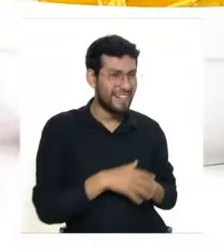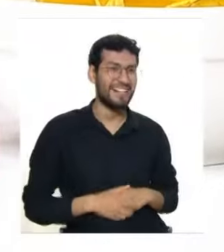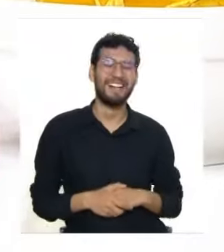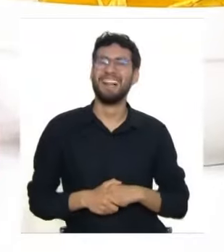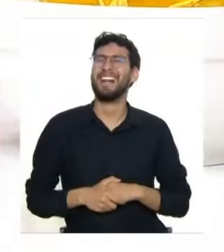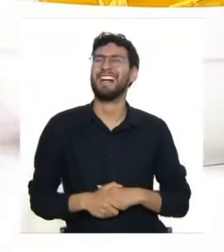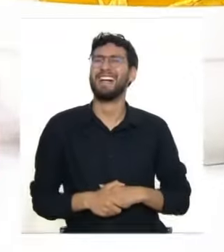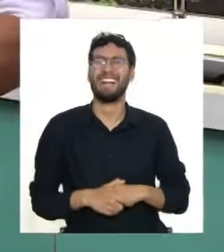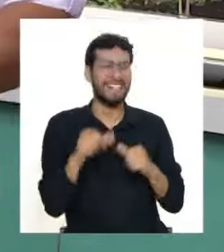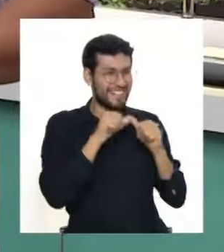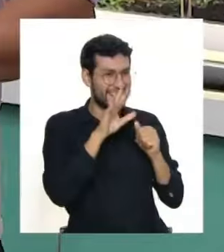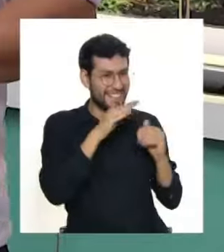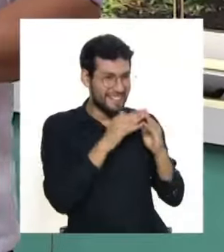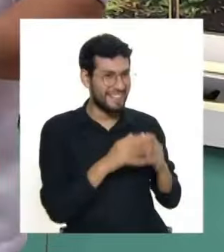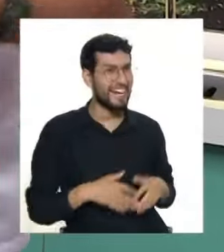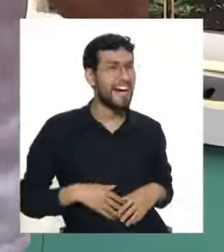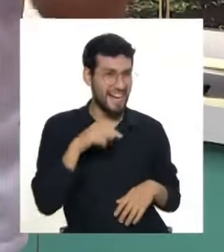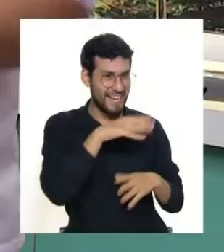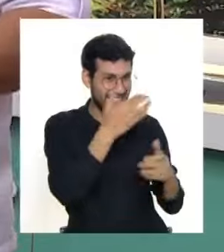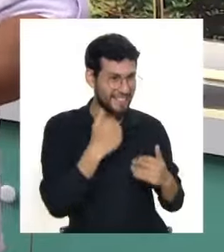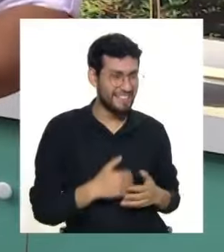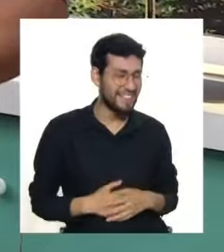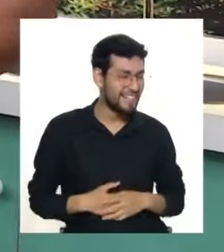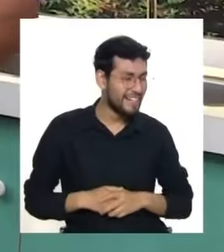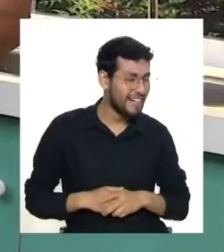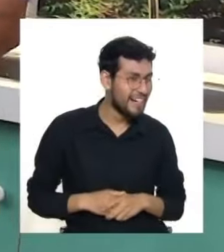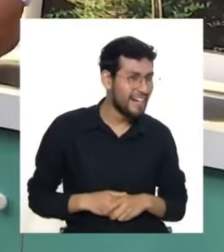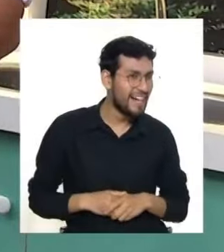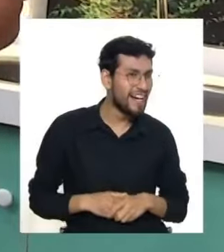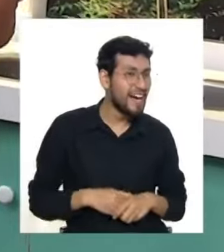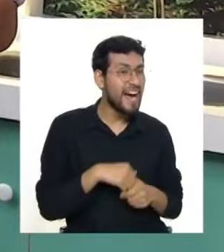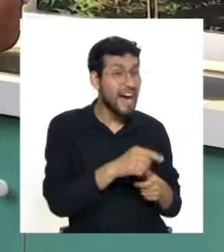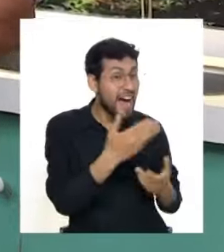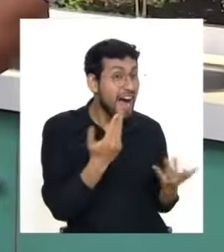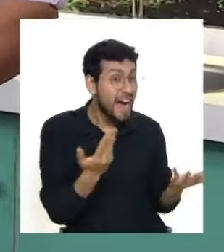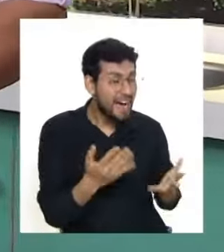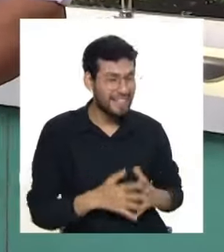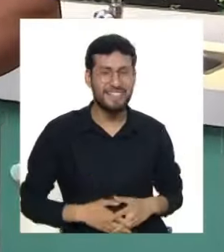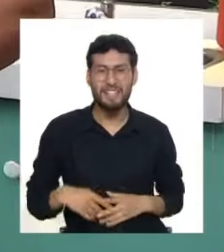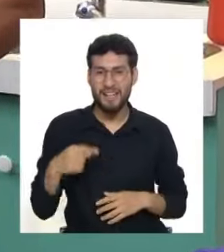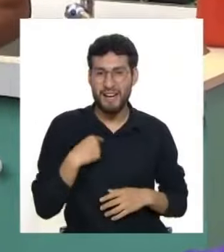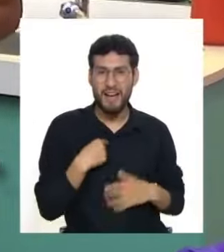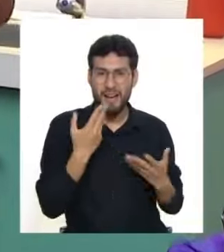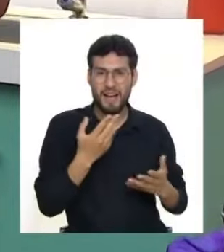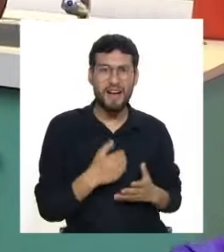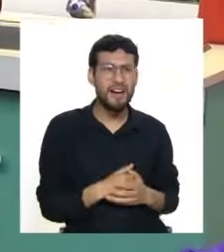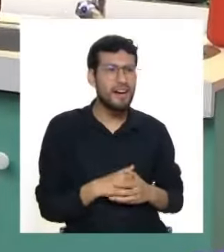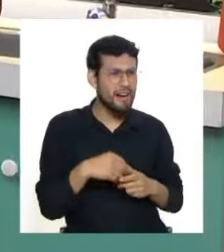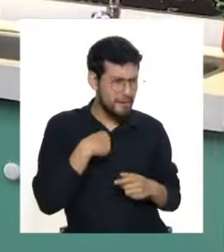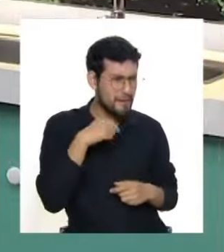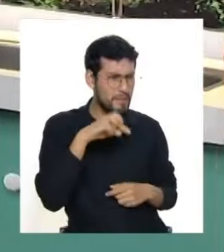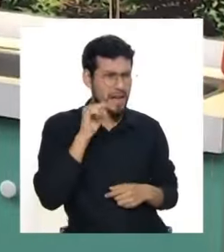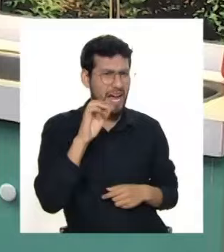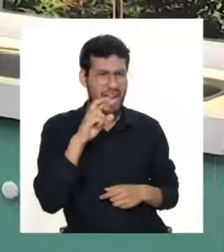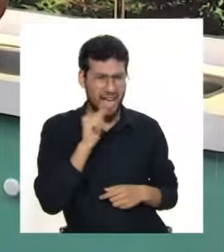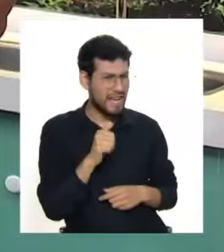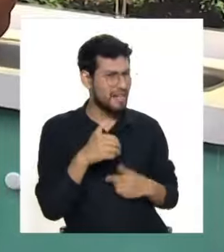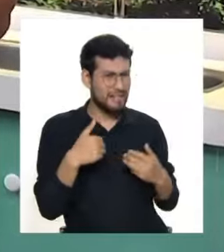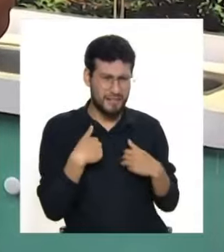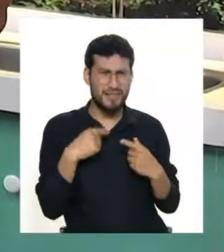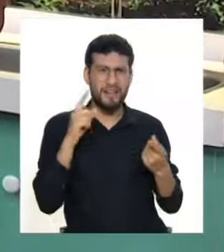la cachuera número 5? ¡Vinte, acá estamos! Estoy llamando, a ver. Ñañito. Dime, ñaño. ¿Estás vendiendo patarasca? Sí, vendo patarasca